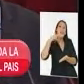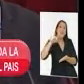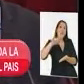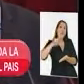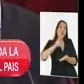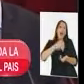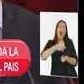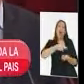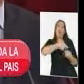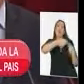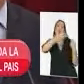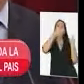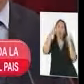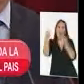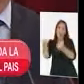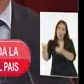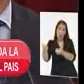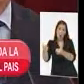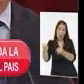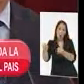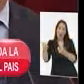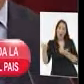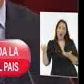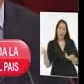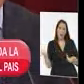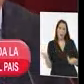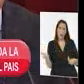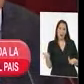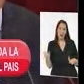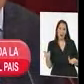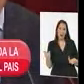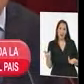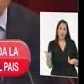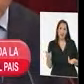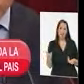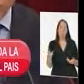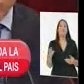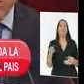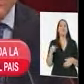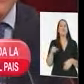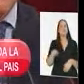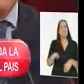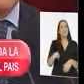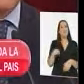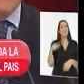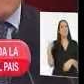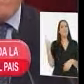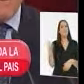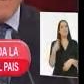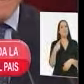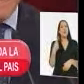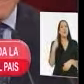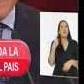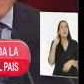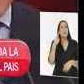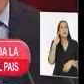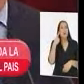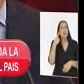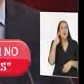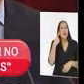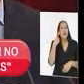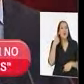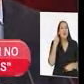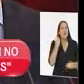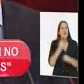hicimos. Todo el año pasado mostramos que esa era nuestra convicción de cómo se construye una nueva Argentina, una democracia